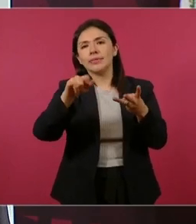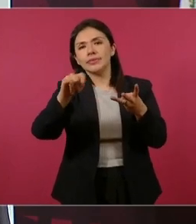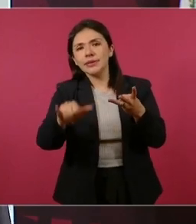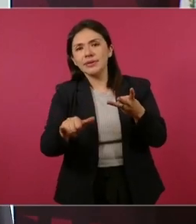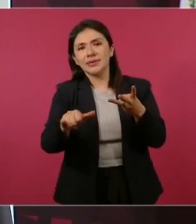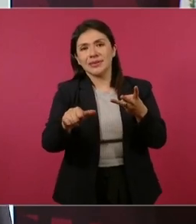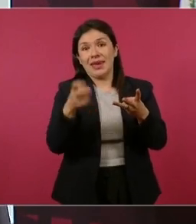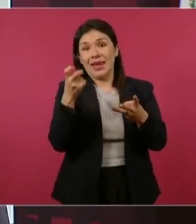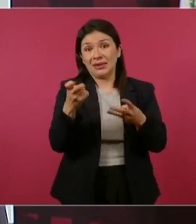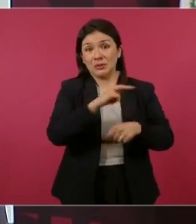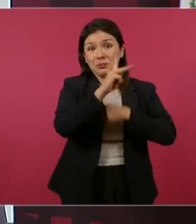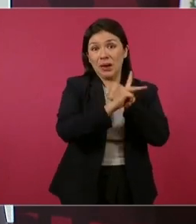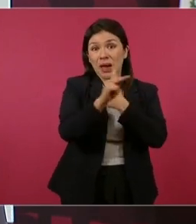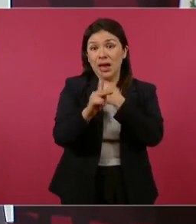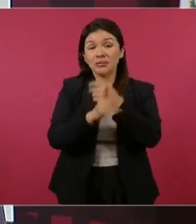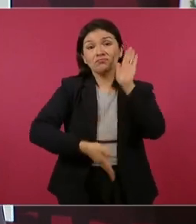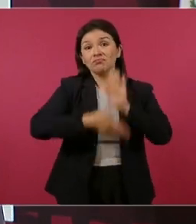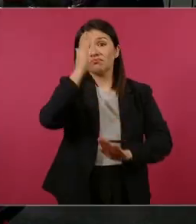Entonces,